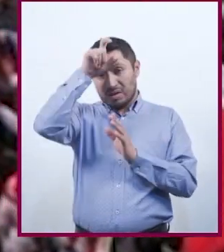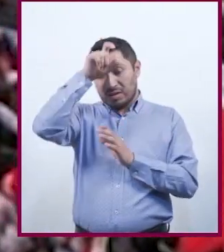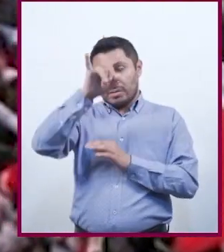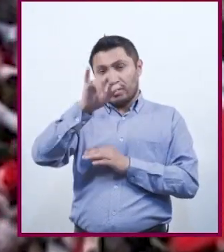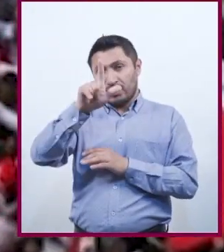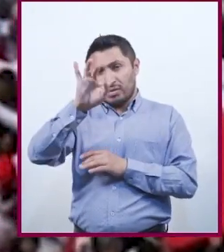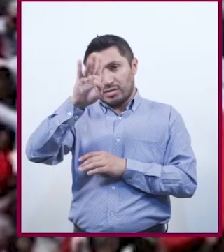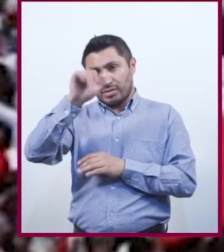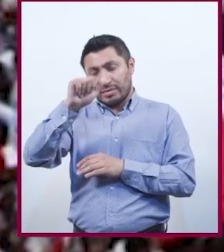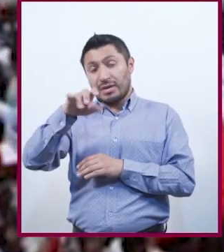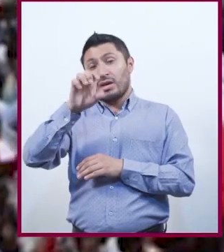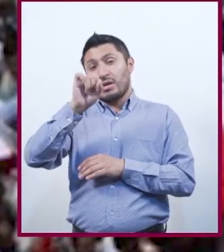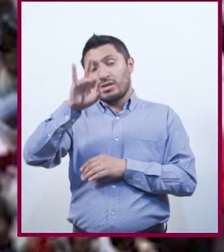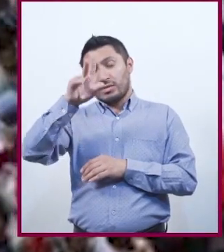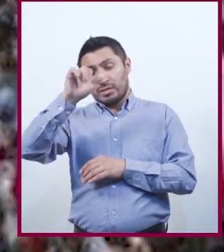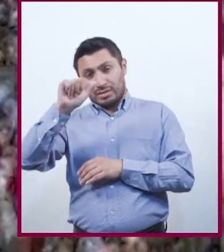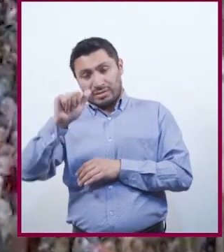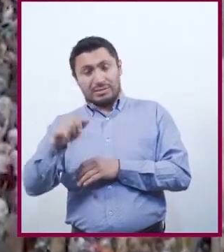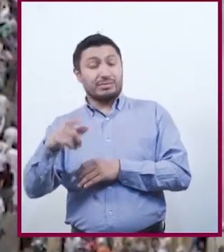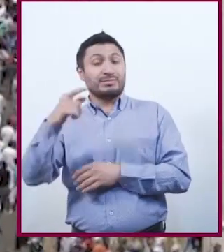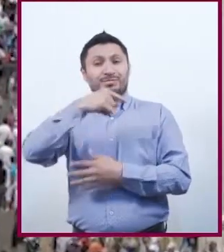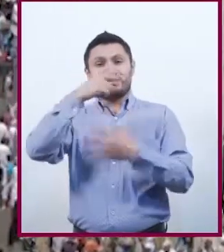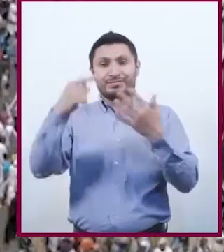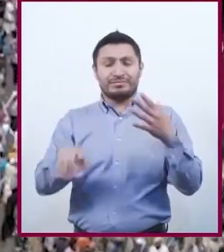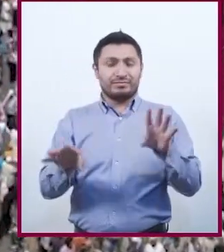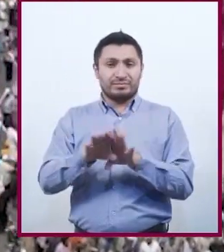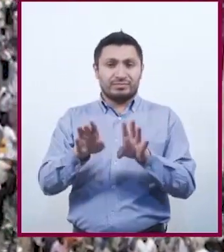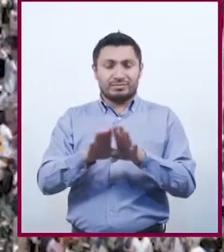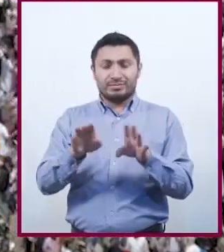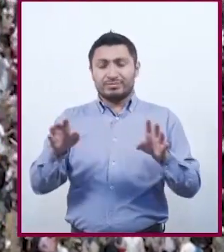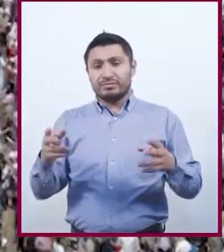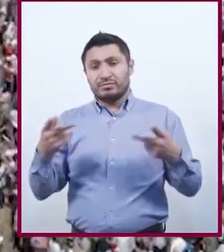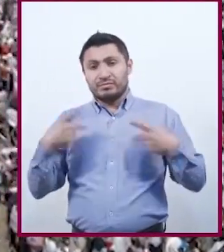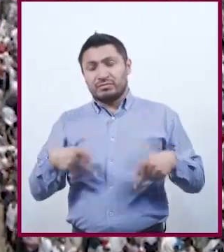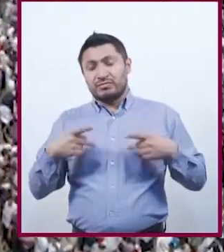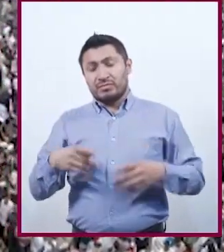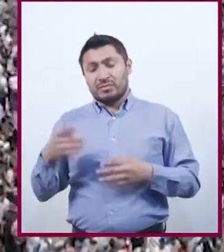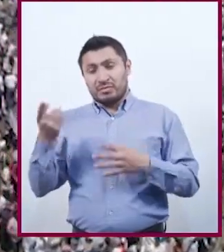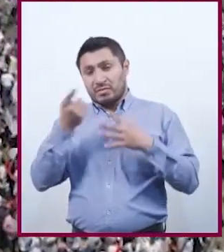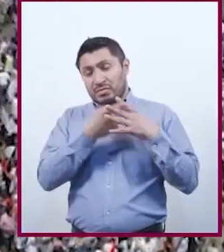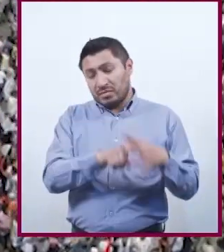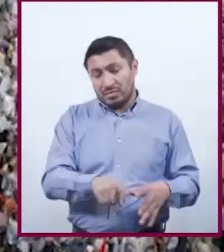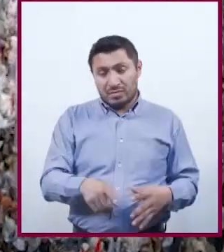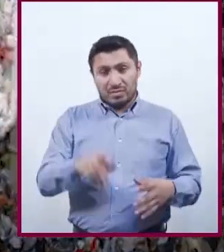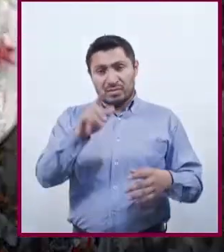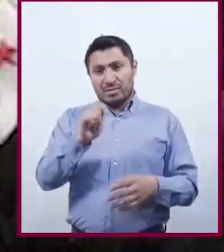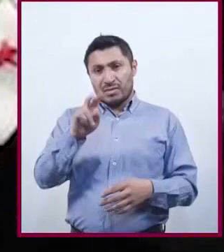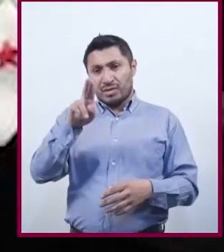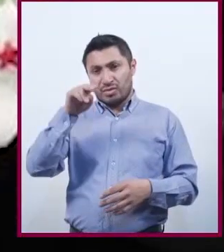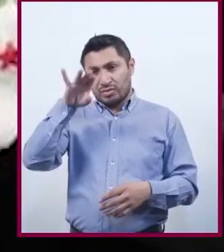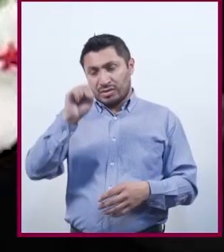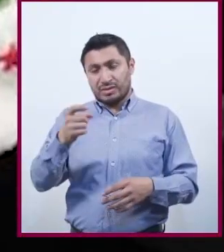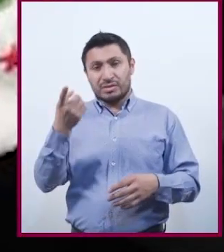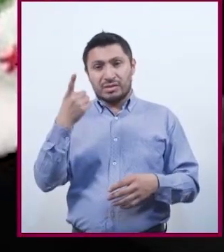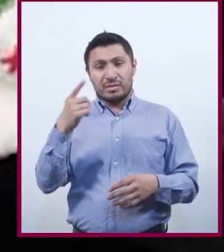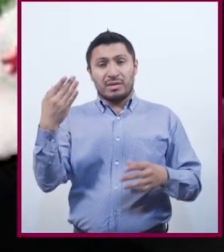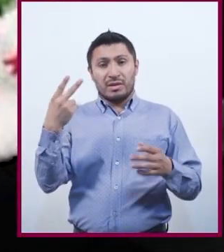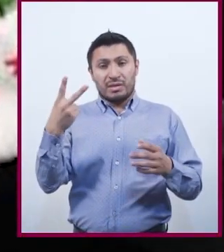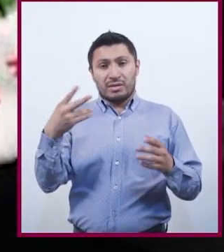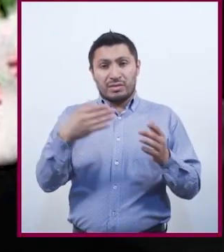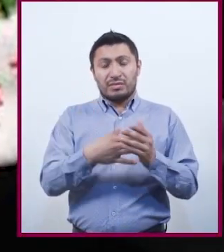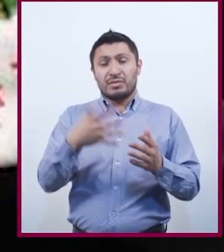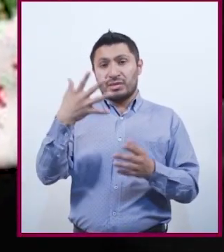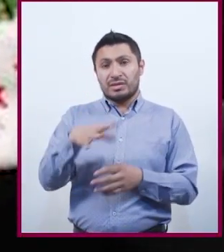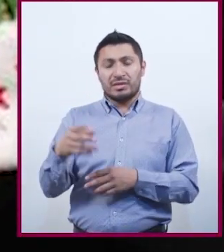Egipto, Libia, Siria, Yemen. Son sublevaciones que comenzaron en Túnez en diciembre de 2010,